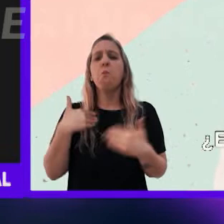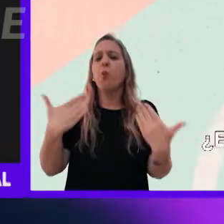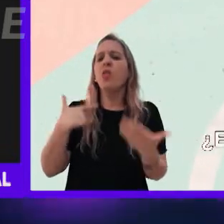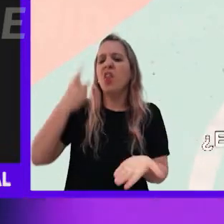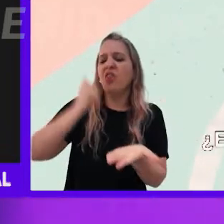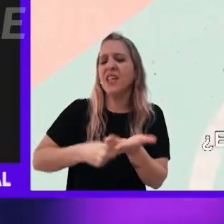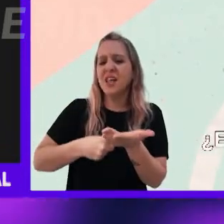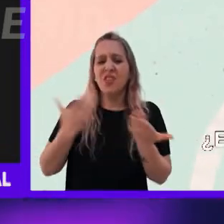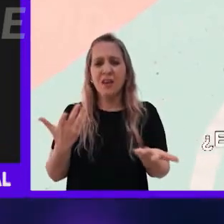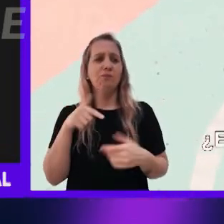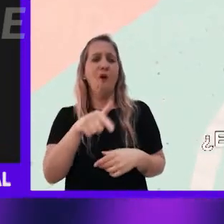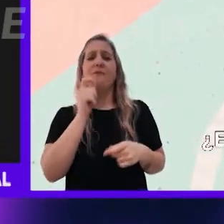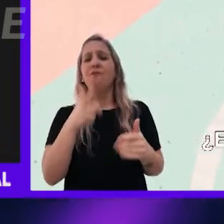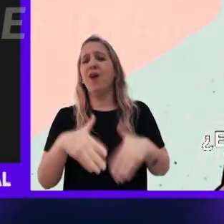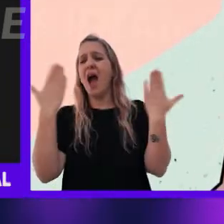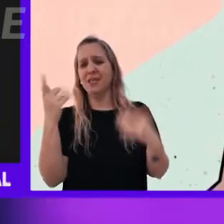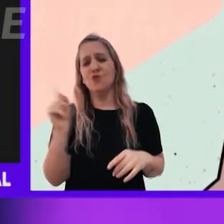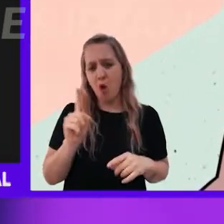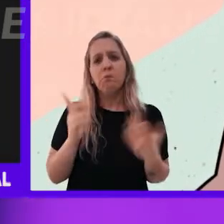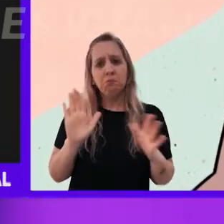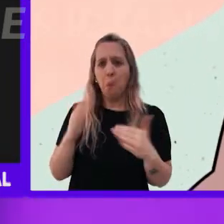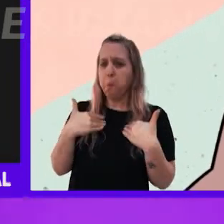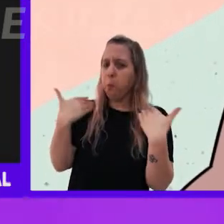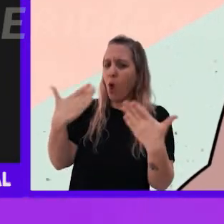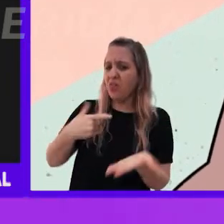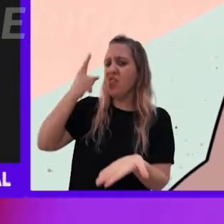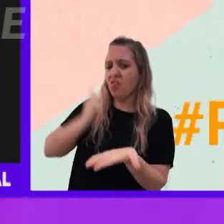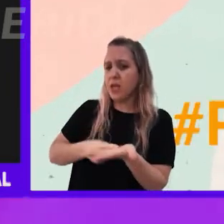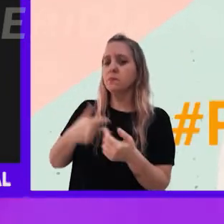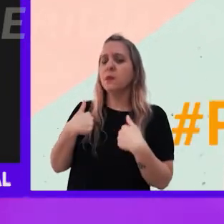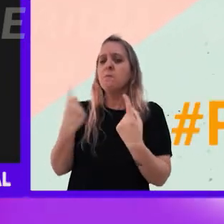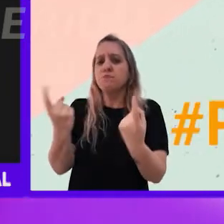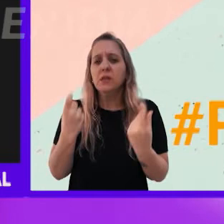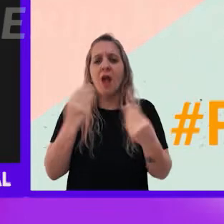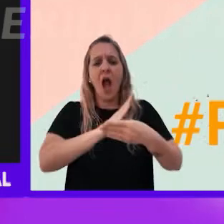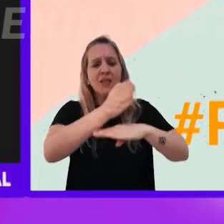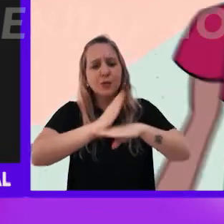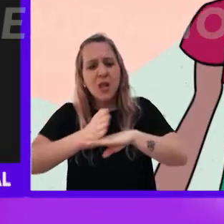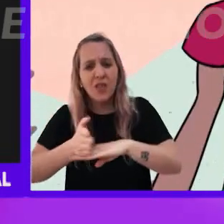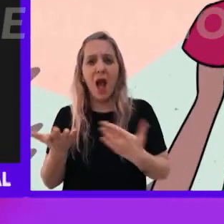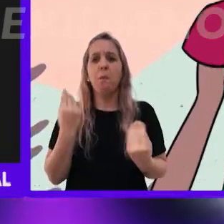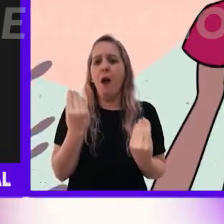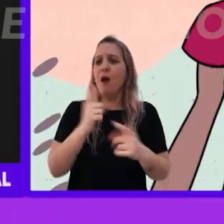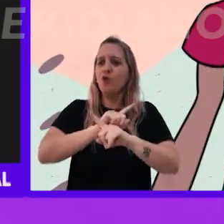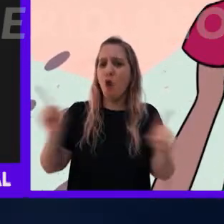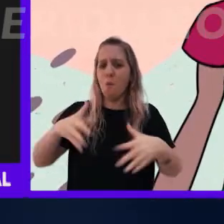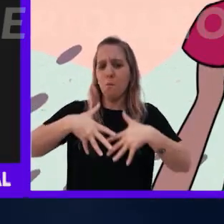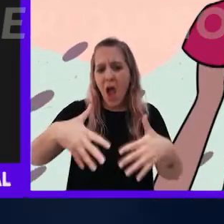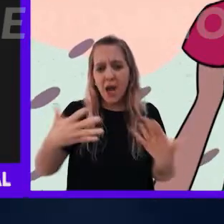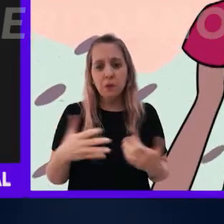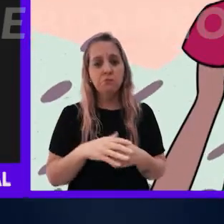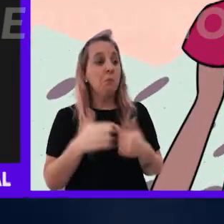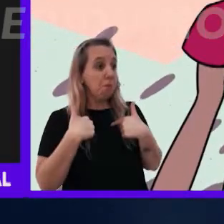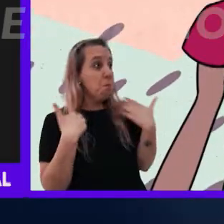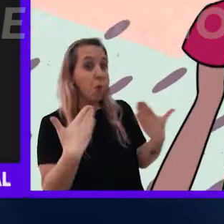falta de conocimiento no se cuidó como debía y quedó embarazada sin quererlo, pero esa relación era consentida, o a las otras que